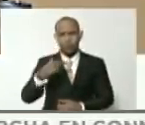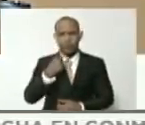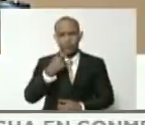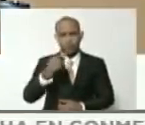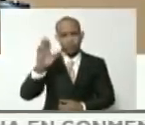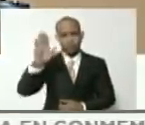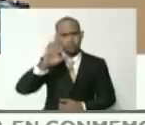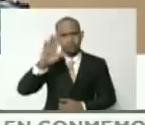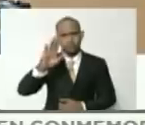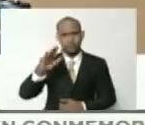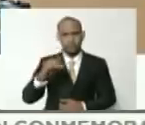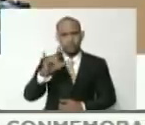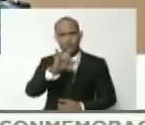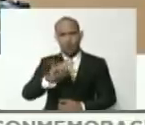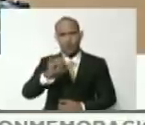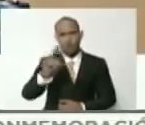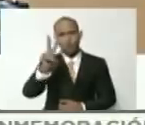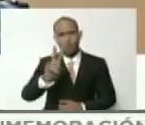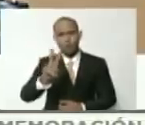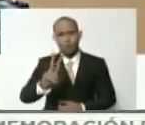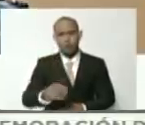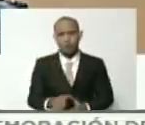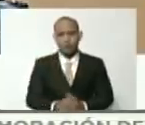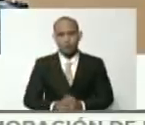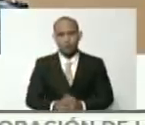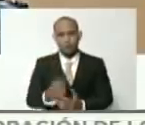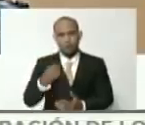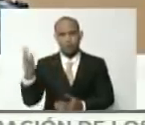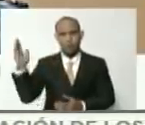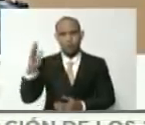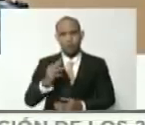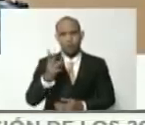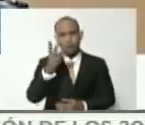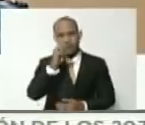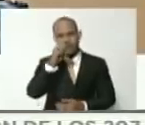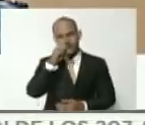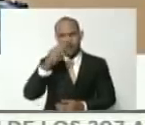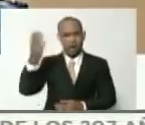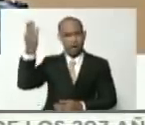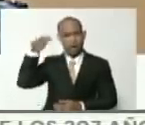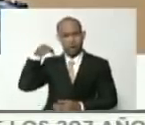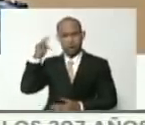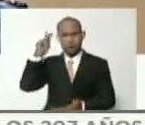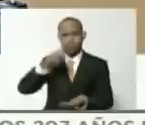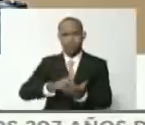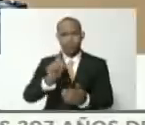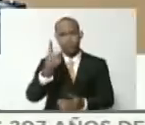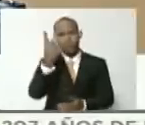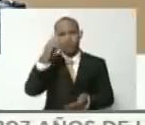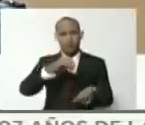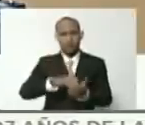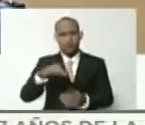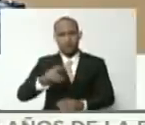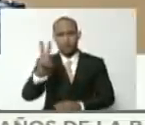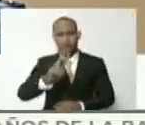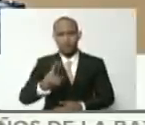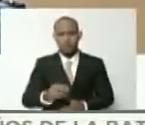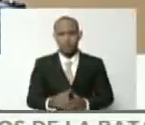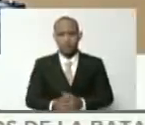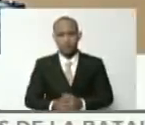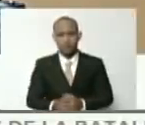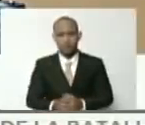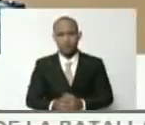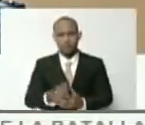un país que quiero mucho. Yo vine hace unos 30 años la primera vez a Venezuela y